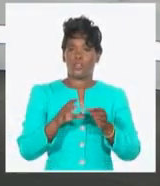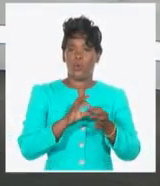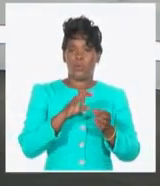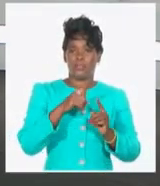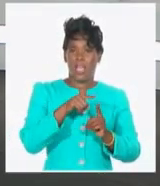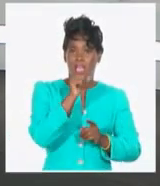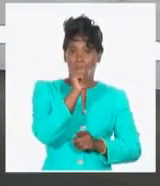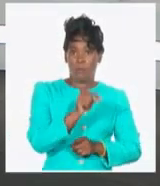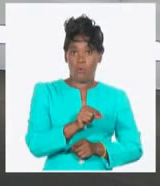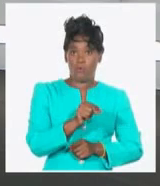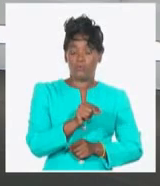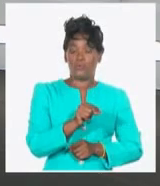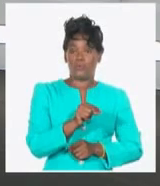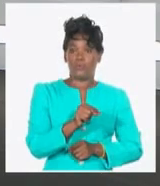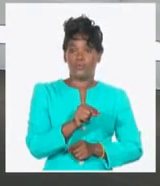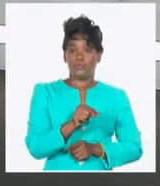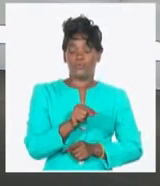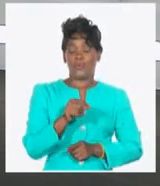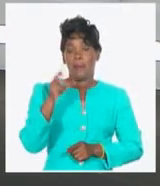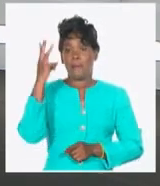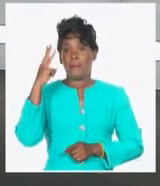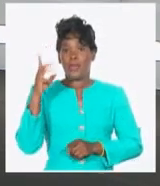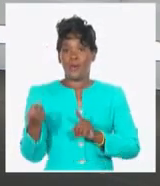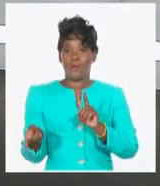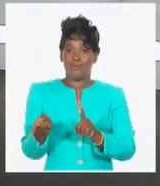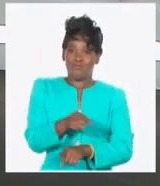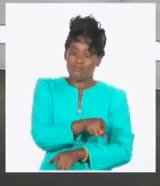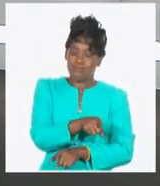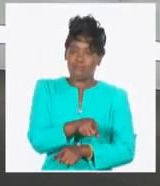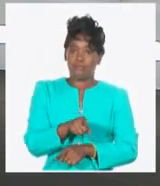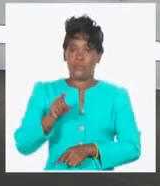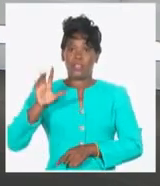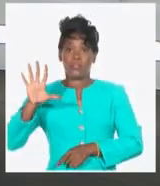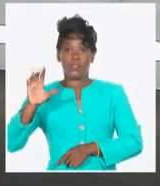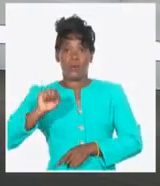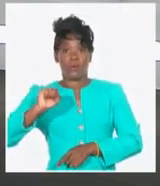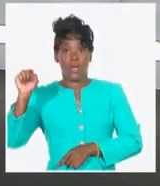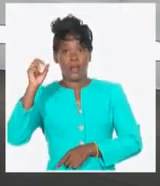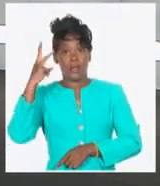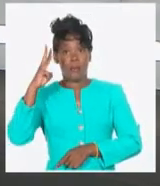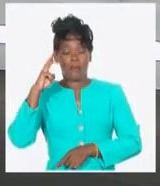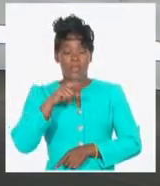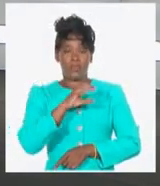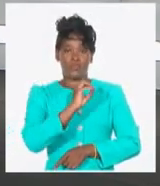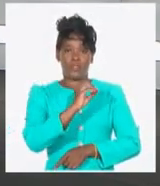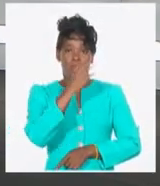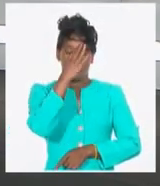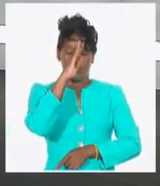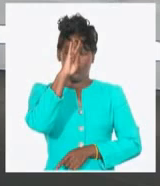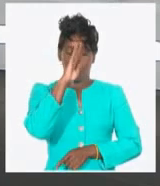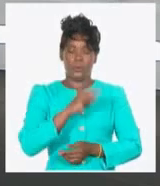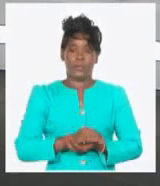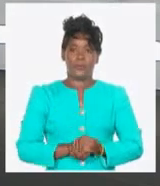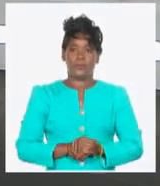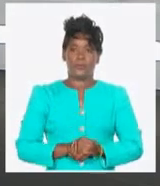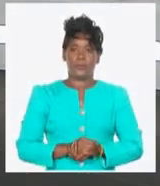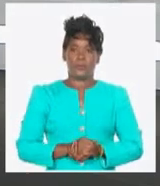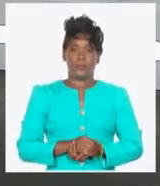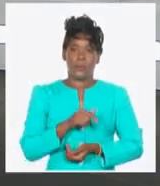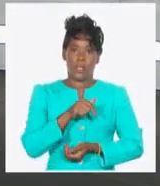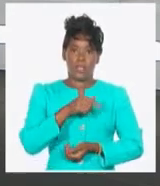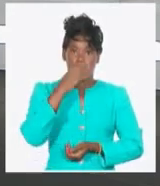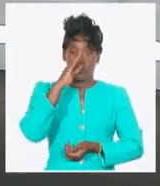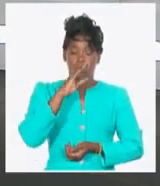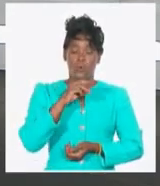cayó 5-0 ante la mexicana Vanessa Cruz. Ahora el boxeo de la mayor de las Antillas tiene 2 triunfos y par de